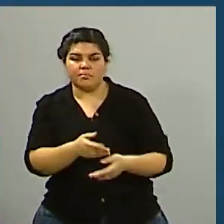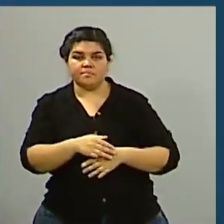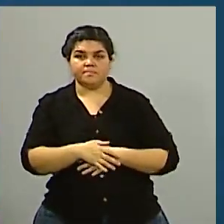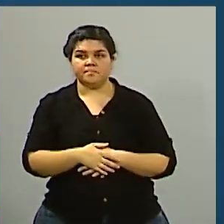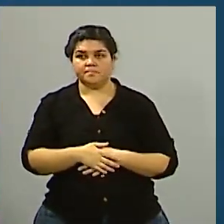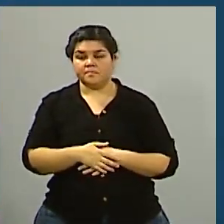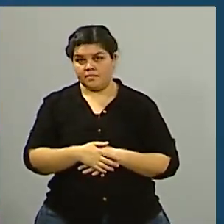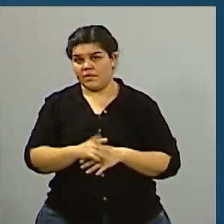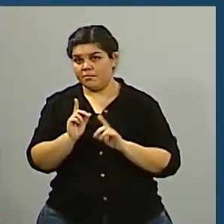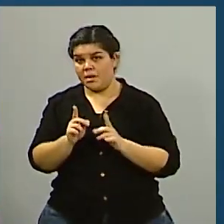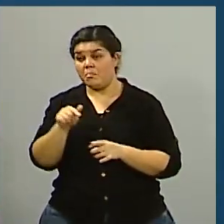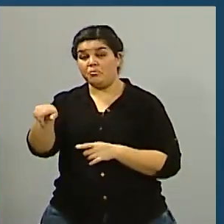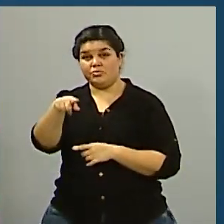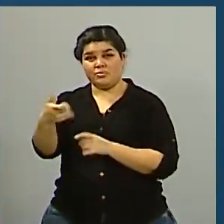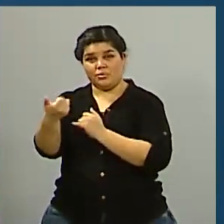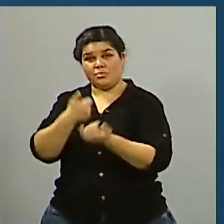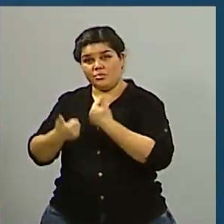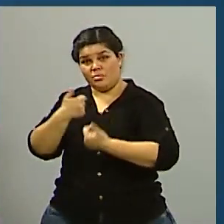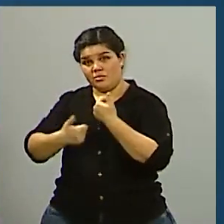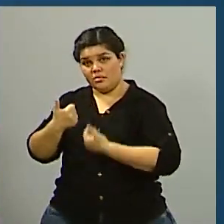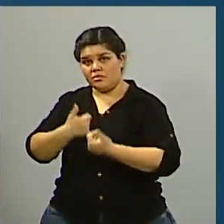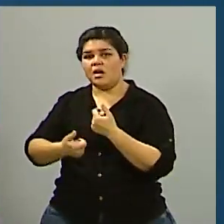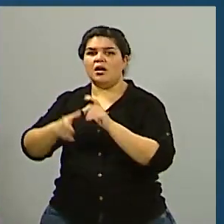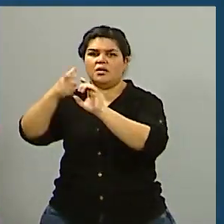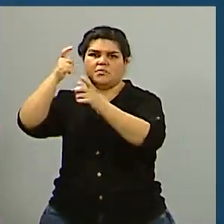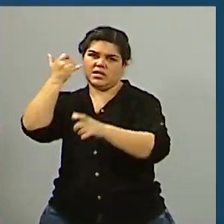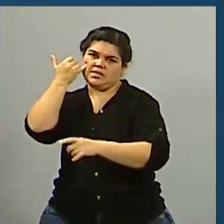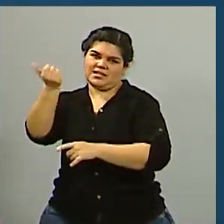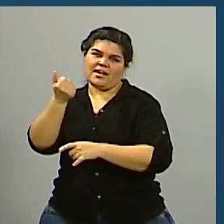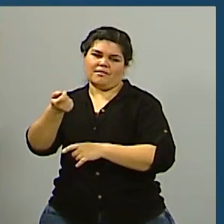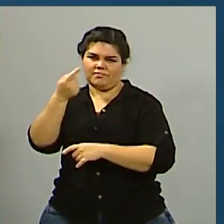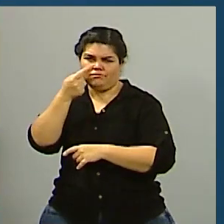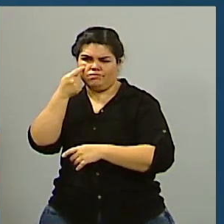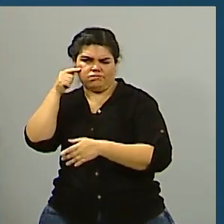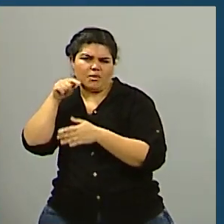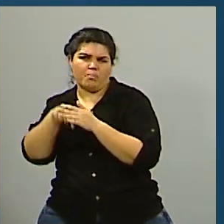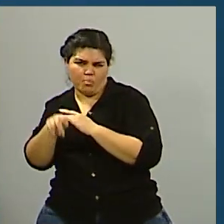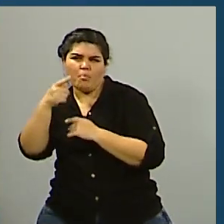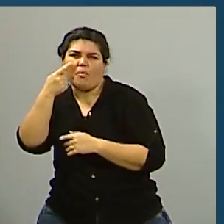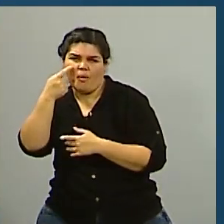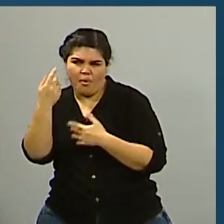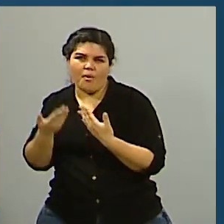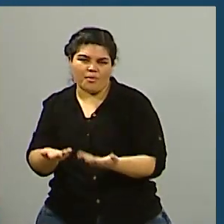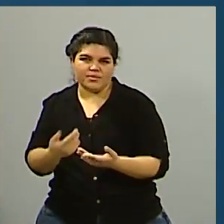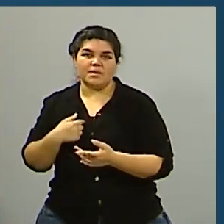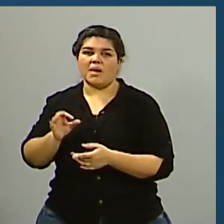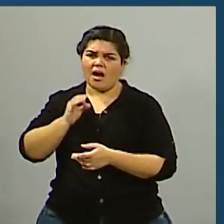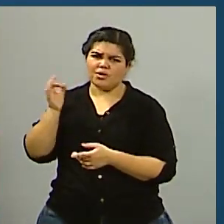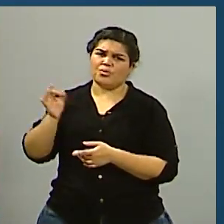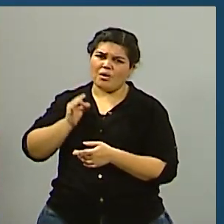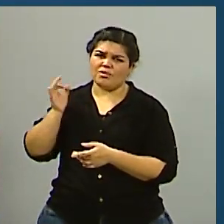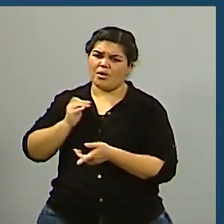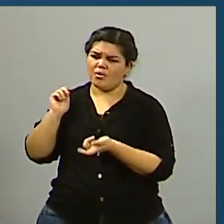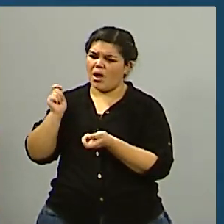vasta experiencia de años, ¿no?, en esto, y obviamente percibió todos los cambios que se fueron dando a lo largo de los años. Incluso usted citaba